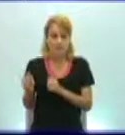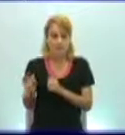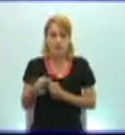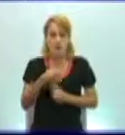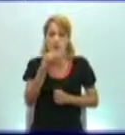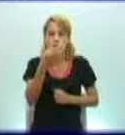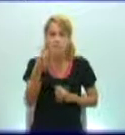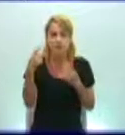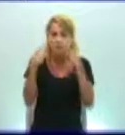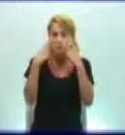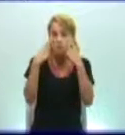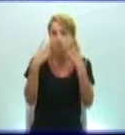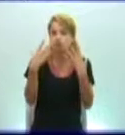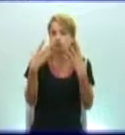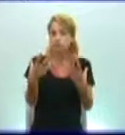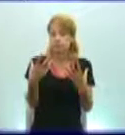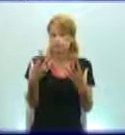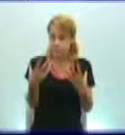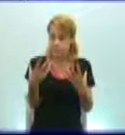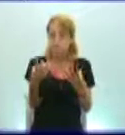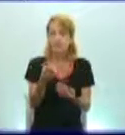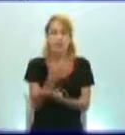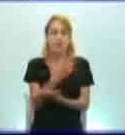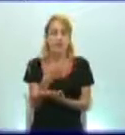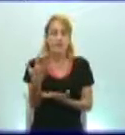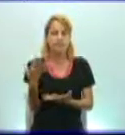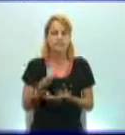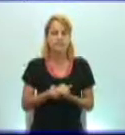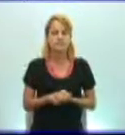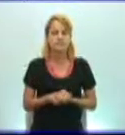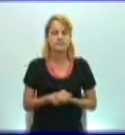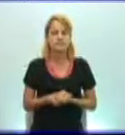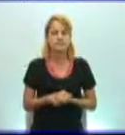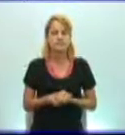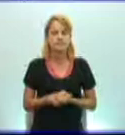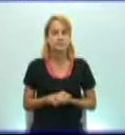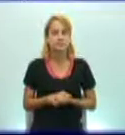la importancia de la misma para la planta.